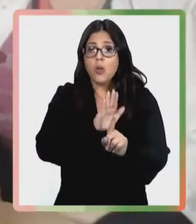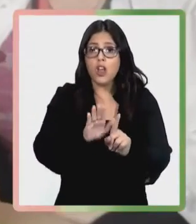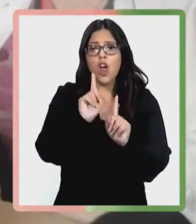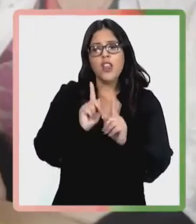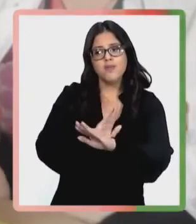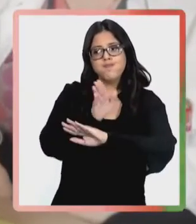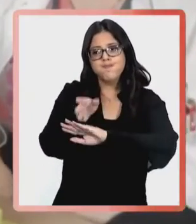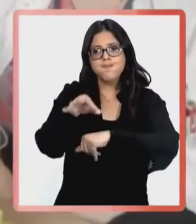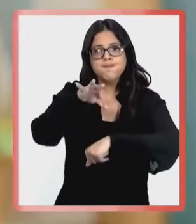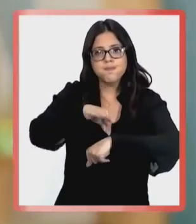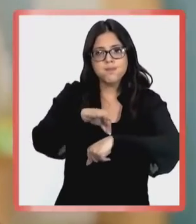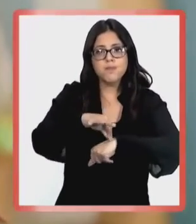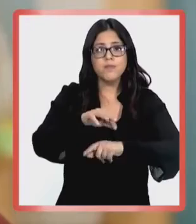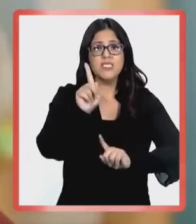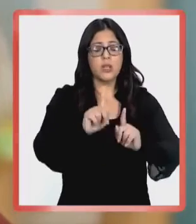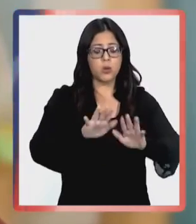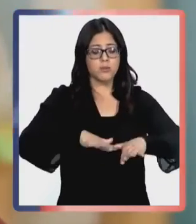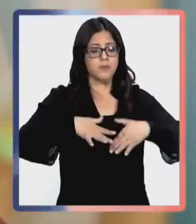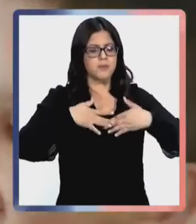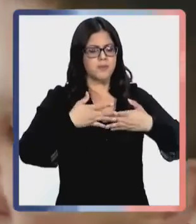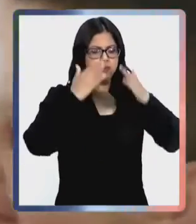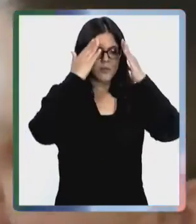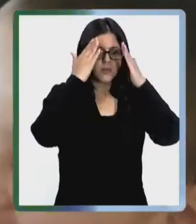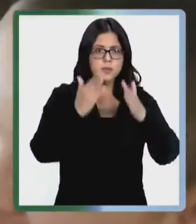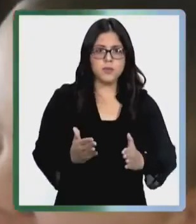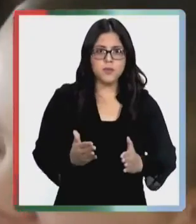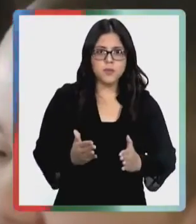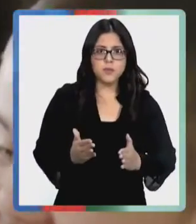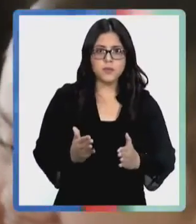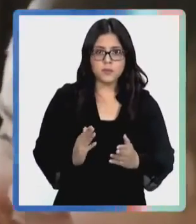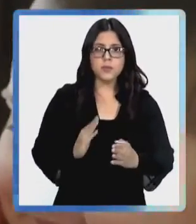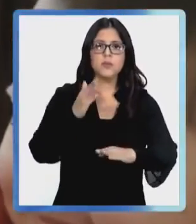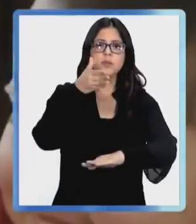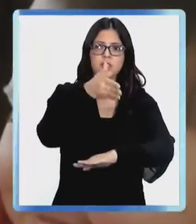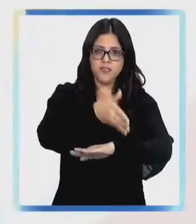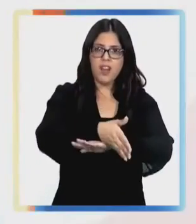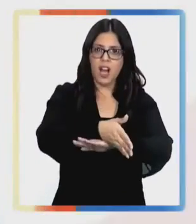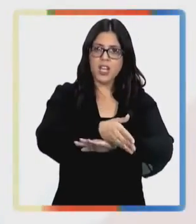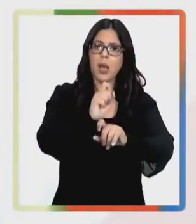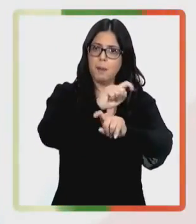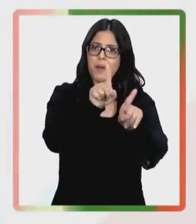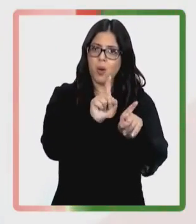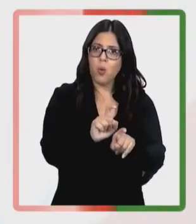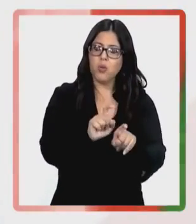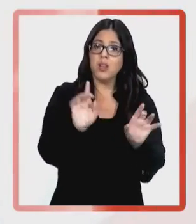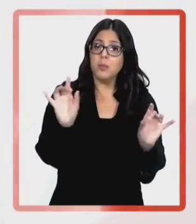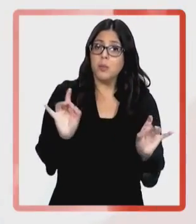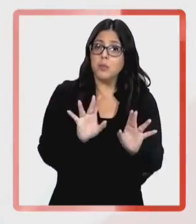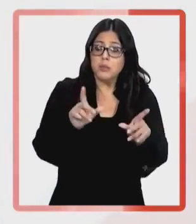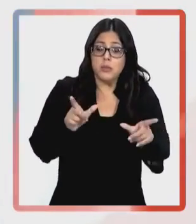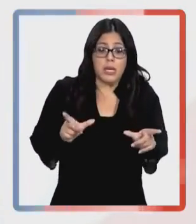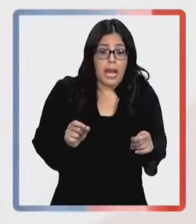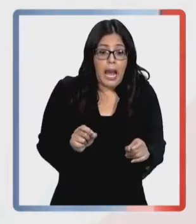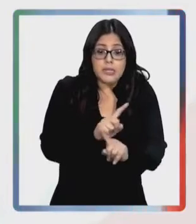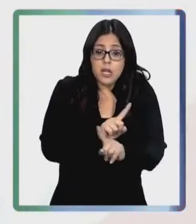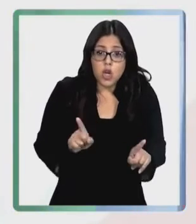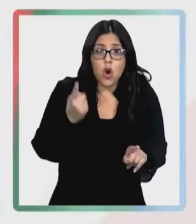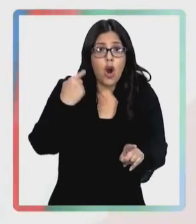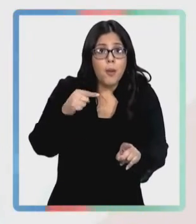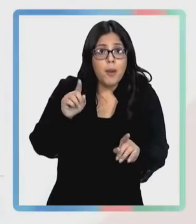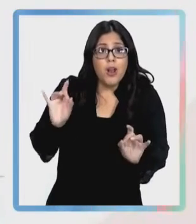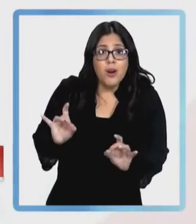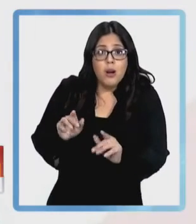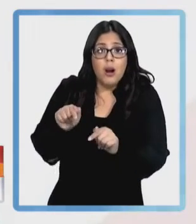su médico. Entonces, si alguno de estos síntomas aparece y les llama la atención, que vayan, consulten, porque puede ser que no sea cáncer, pero si